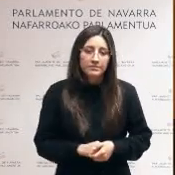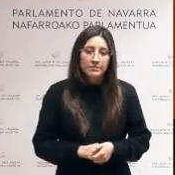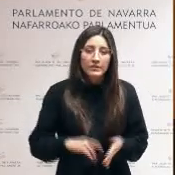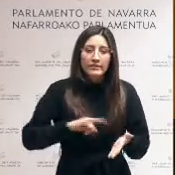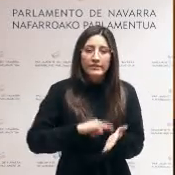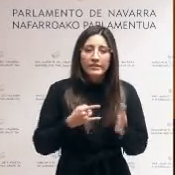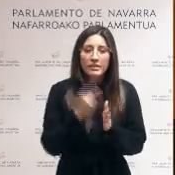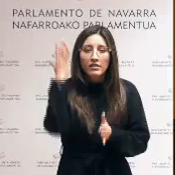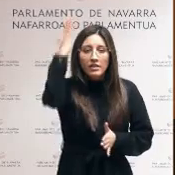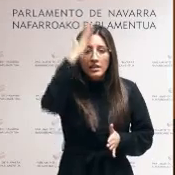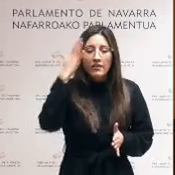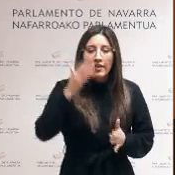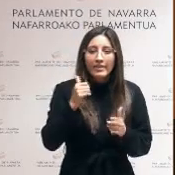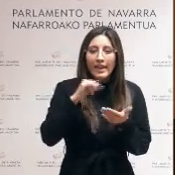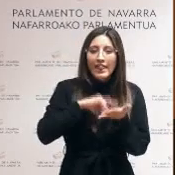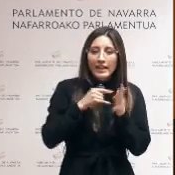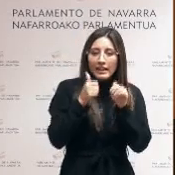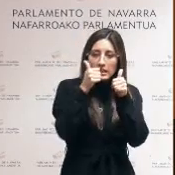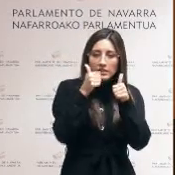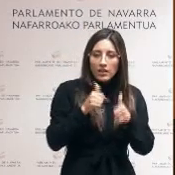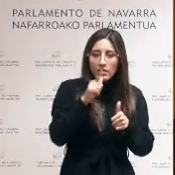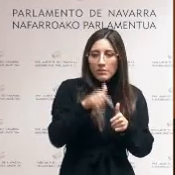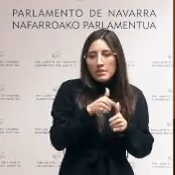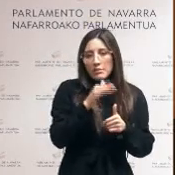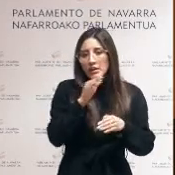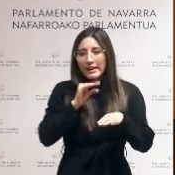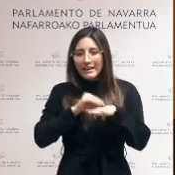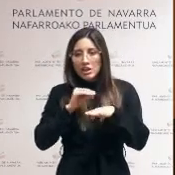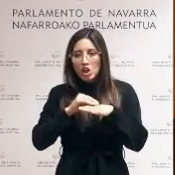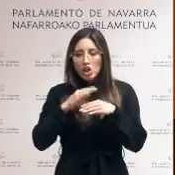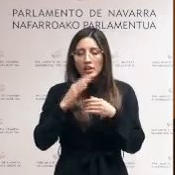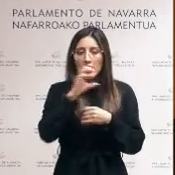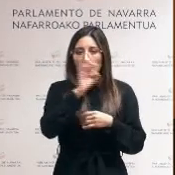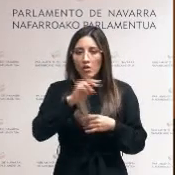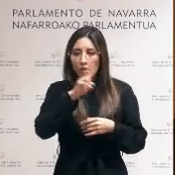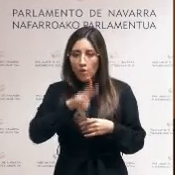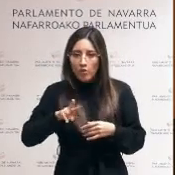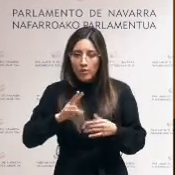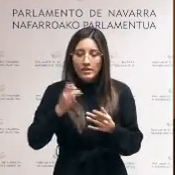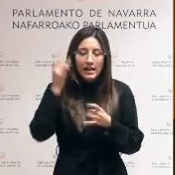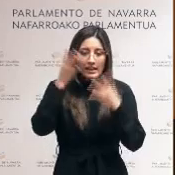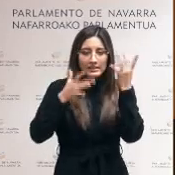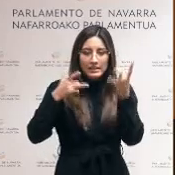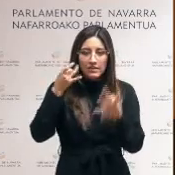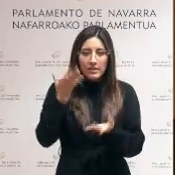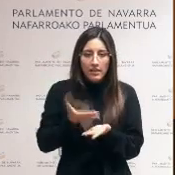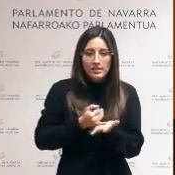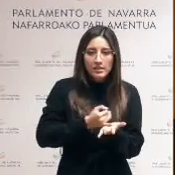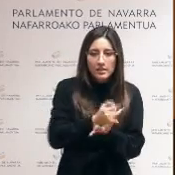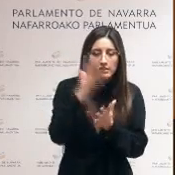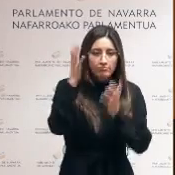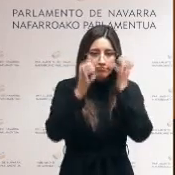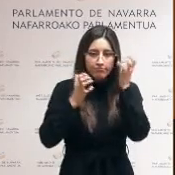de certificación y comercialización de créditos de carbono generados en prácticas agrícolas, ganaderas y forestales sostenibles.